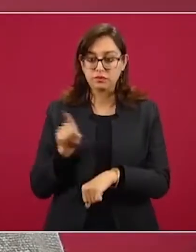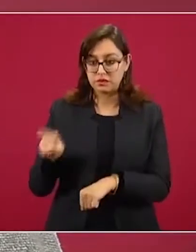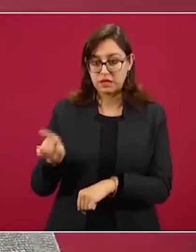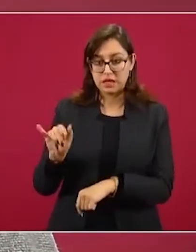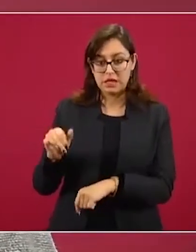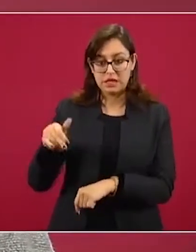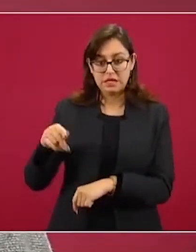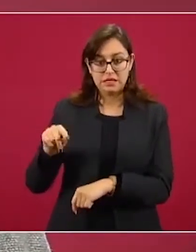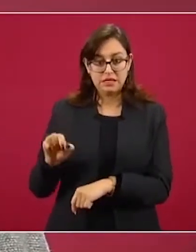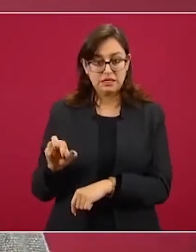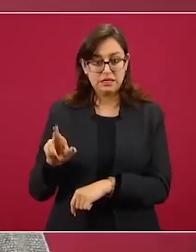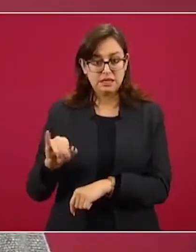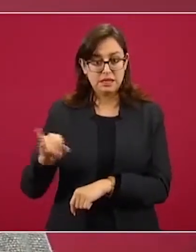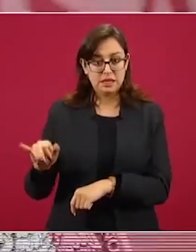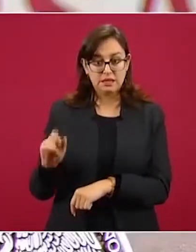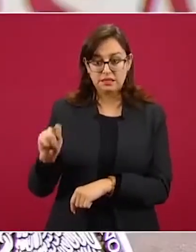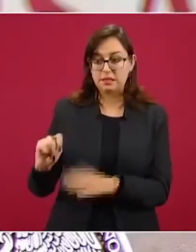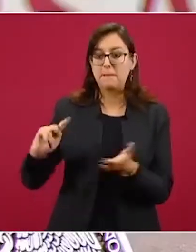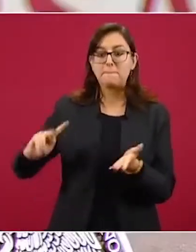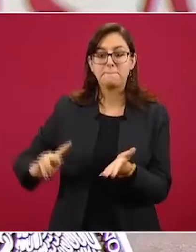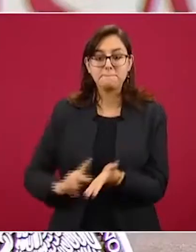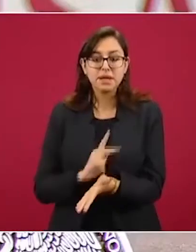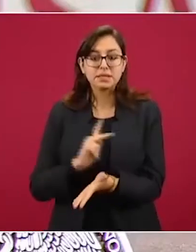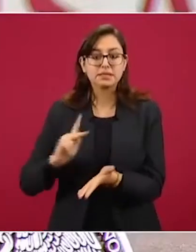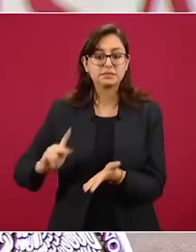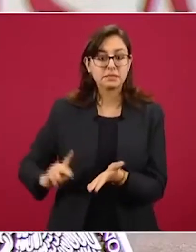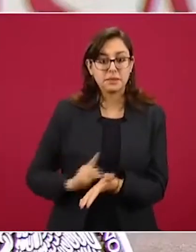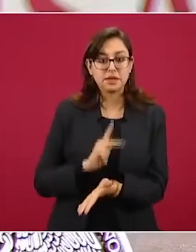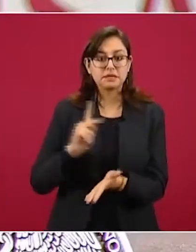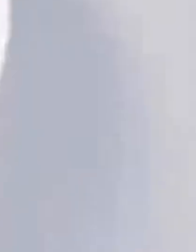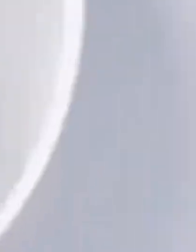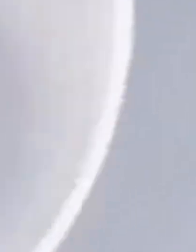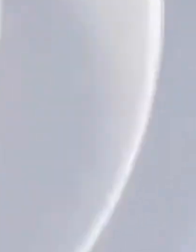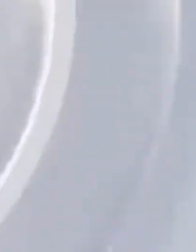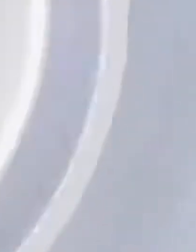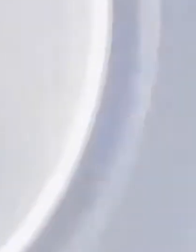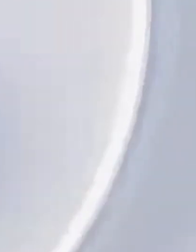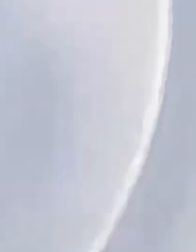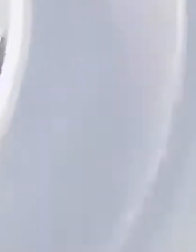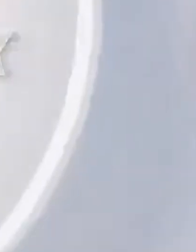si no quieren poner una oferta no la pongan pero no digan mentiras